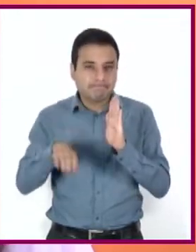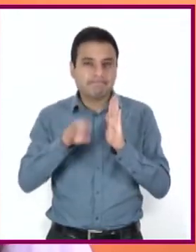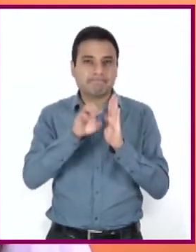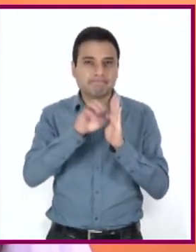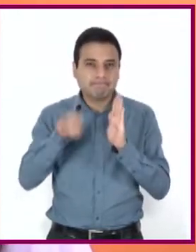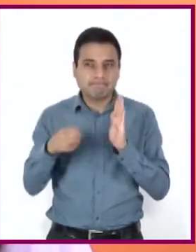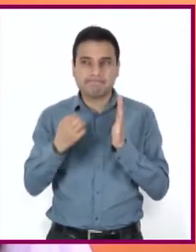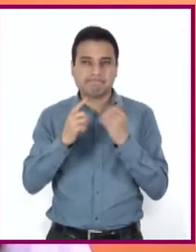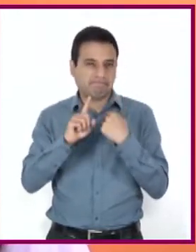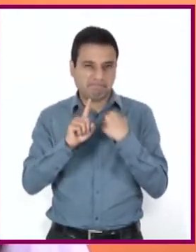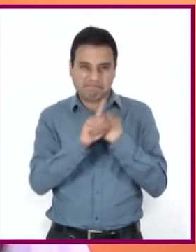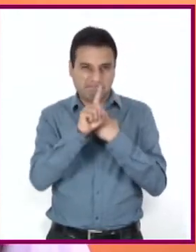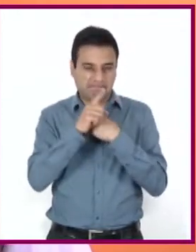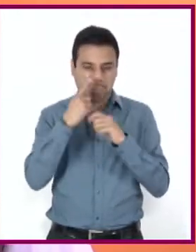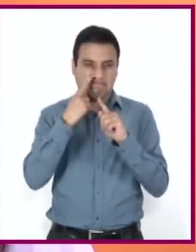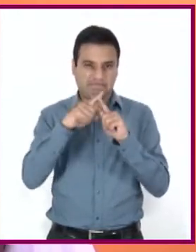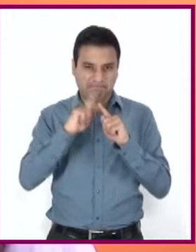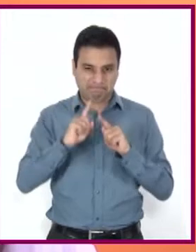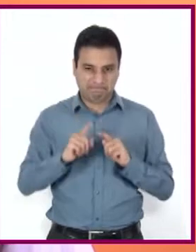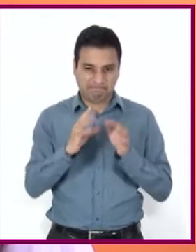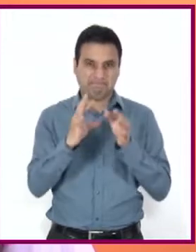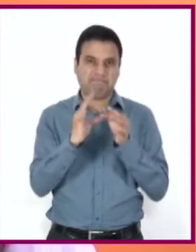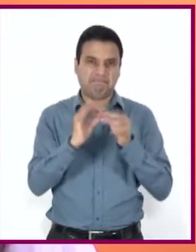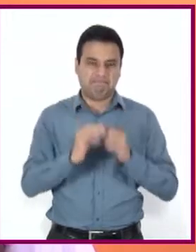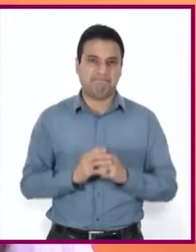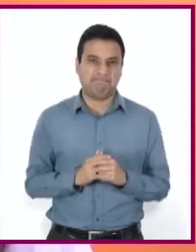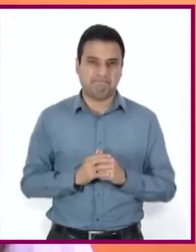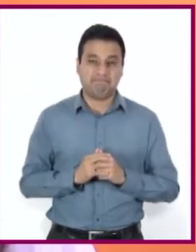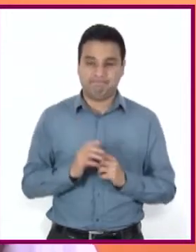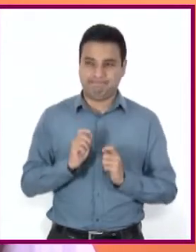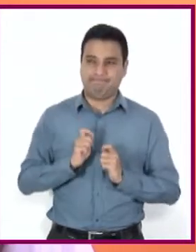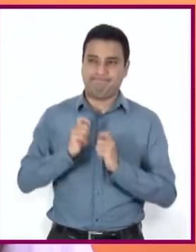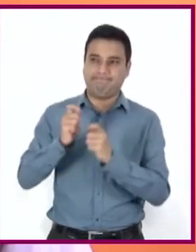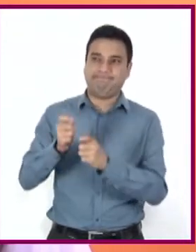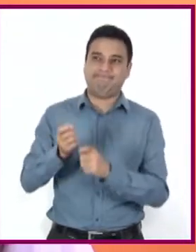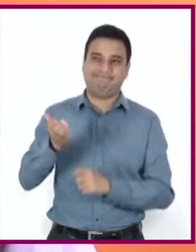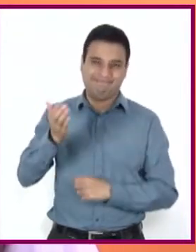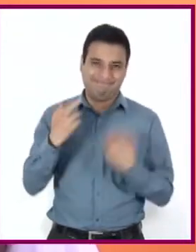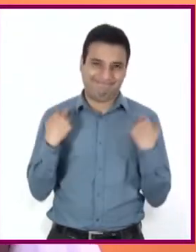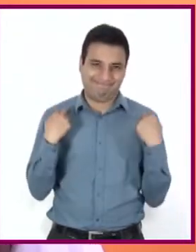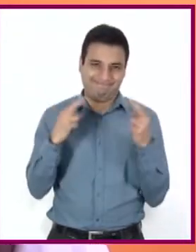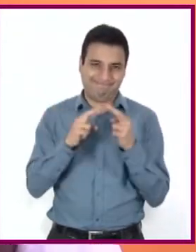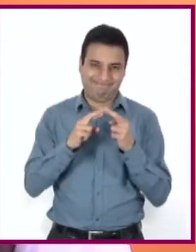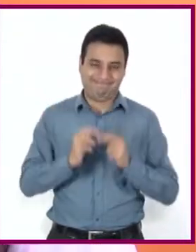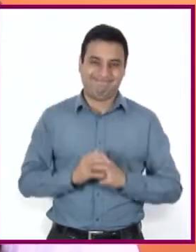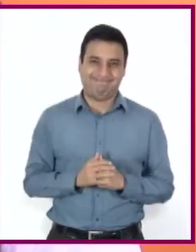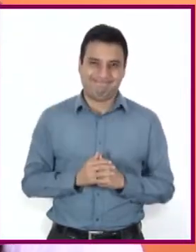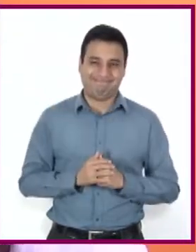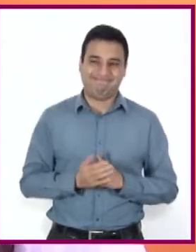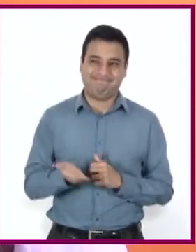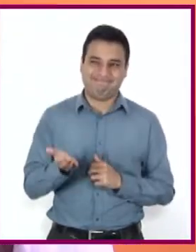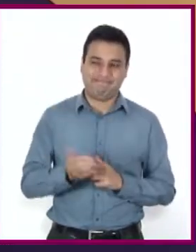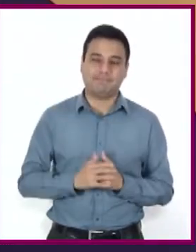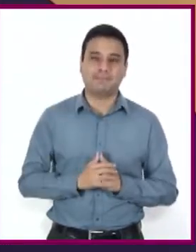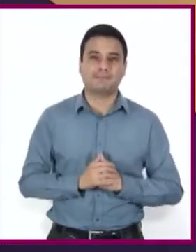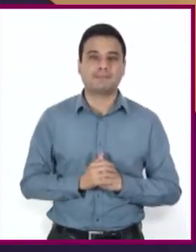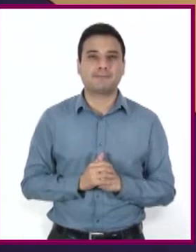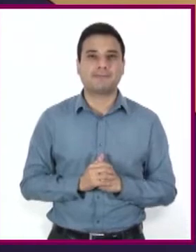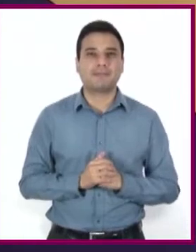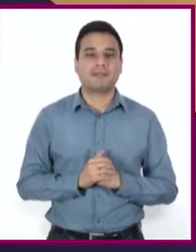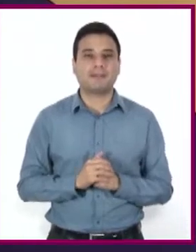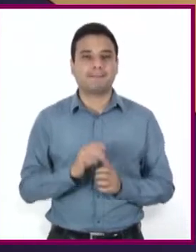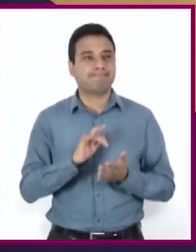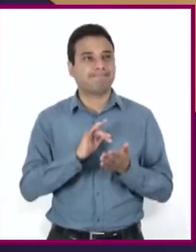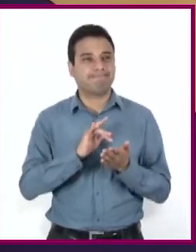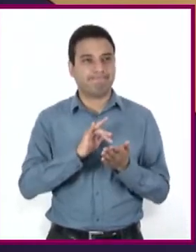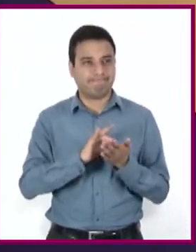respuestas a esta y otras preguntas. Les cedo la palabra a mi colega, el maestro Valentín. Gracias,